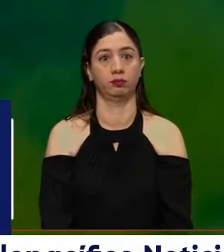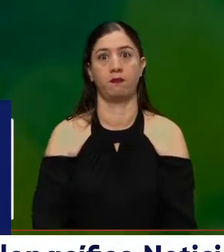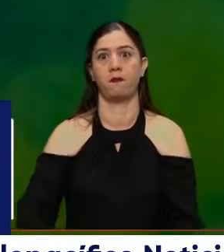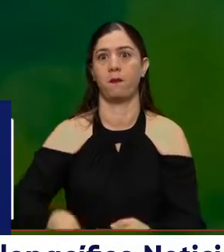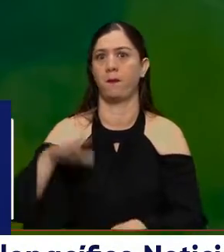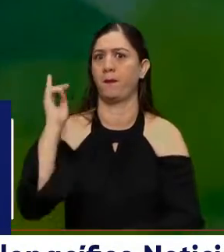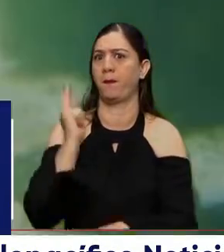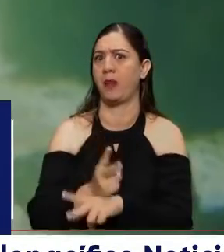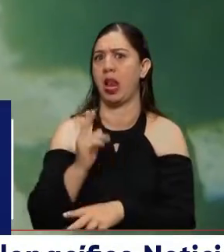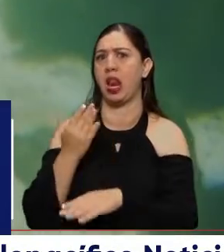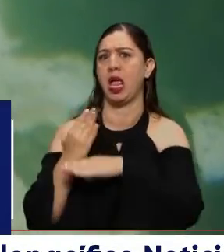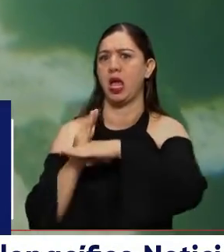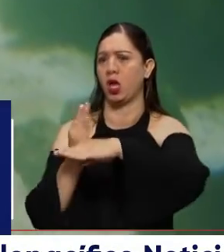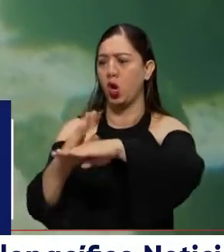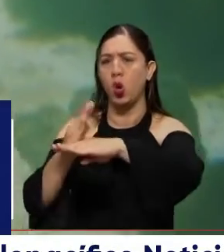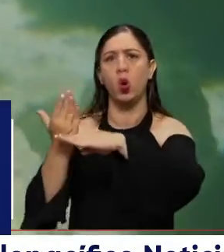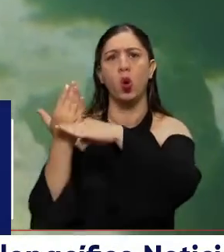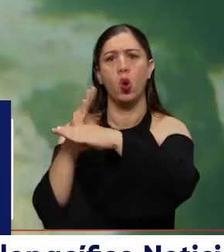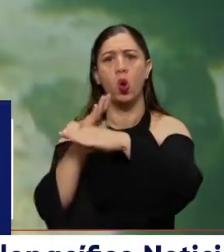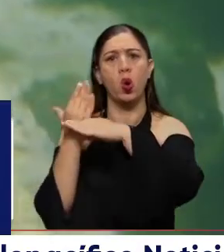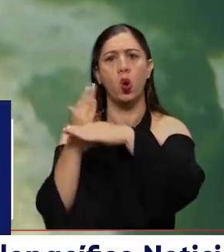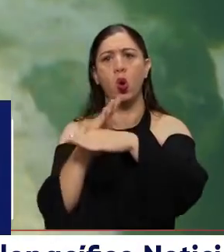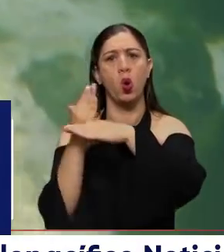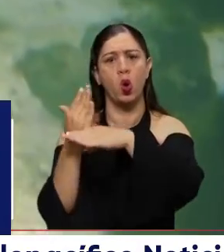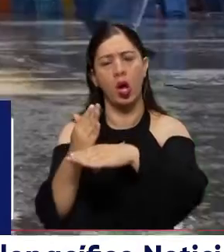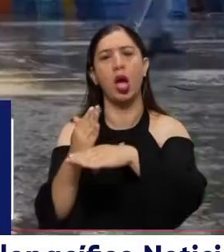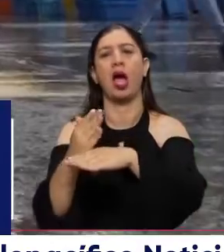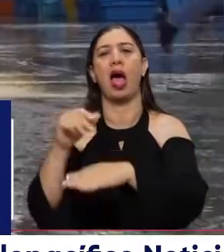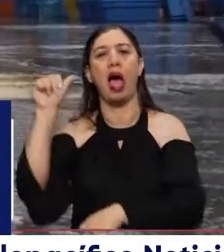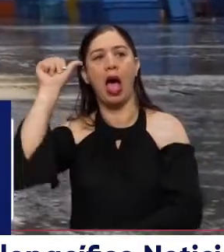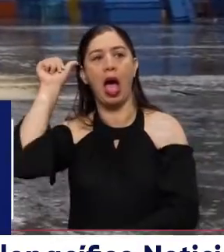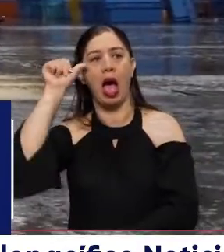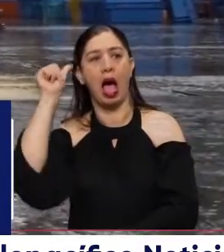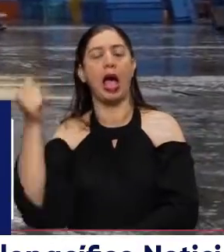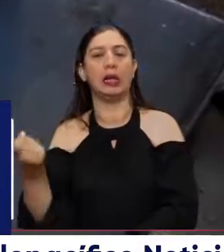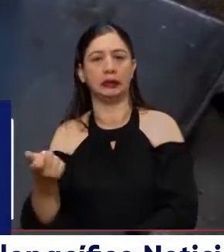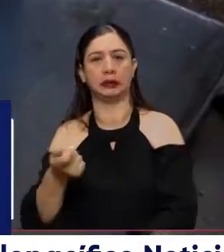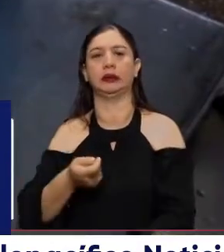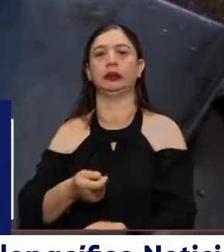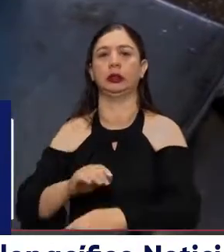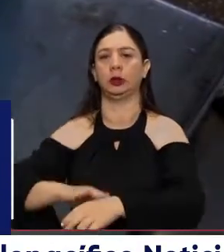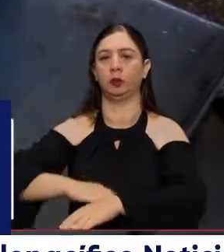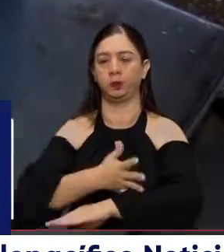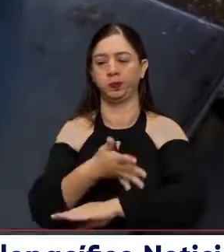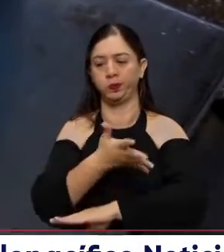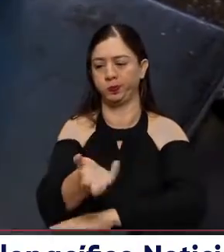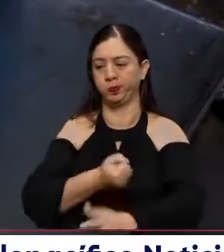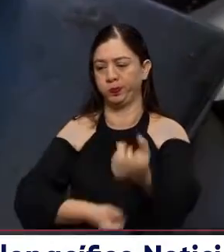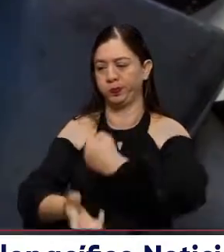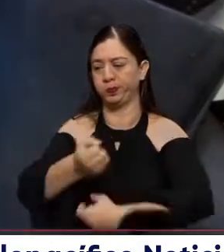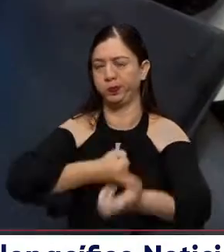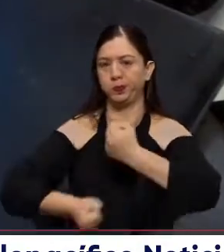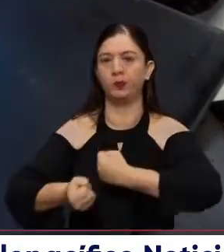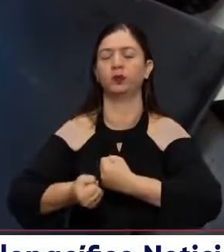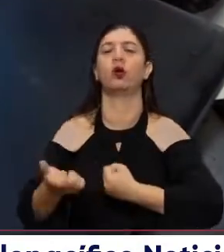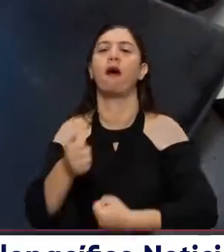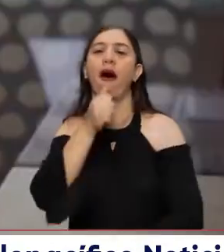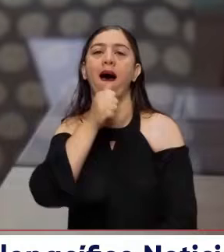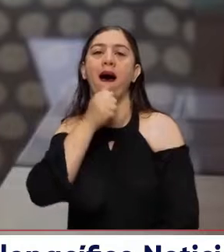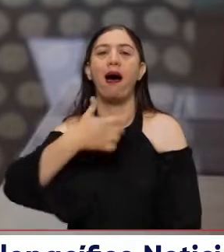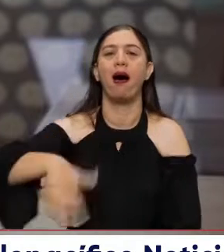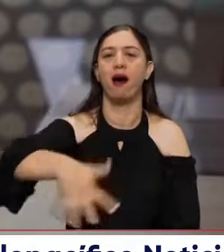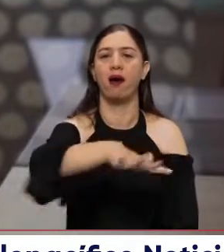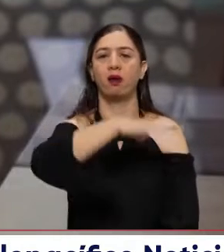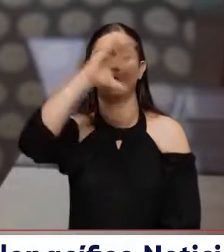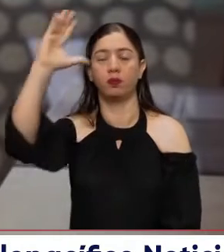El mayor peligro para los tiburones es el insaciable mercado asiático de aletas que lleva a una pesca indiscriminada de esta especie en aguas del Pacífico.